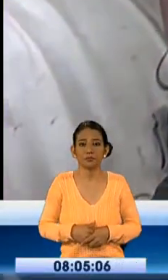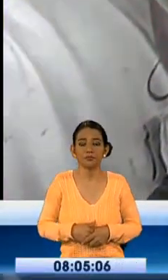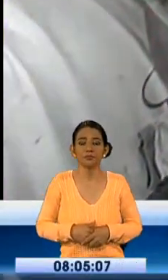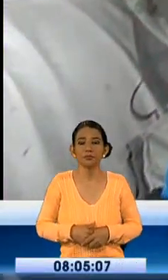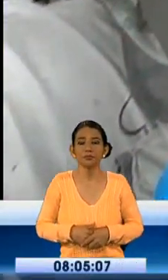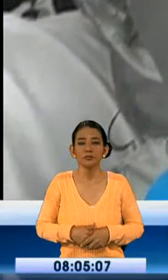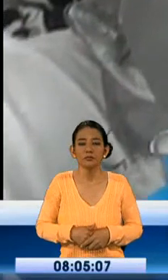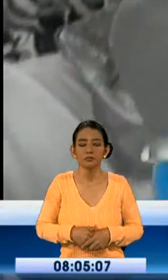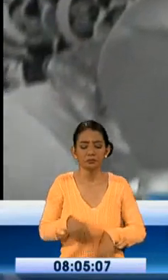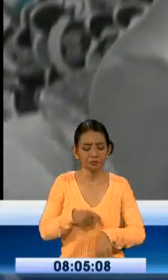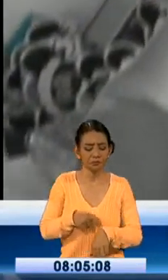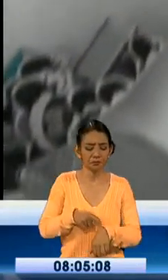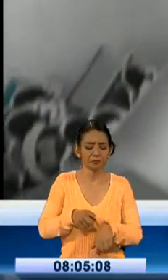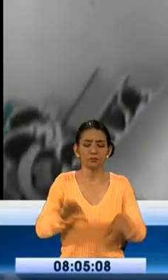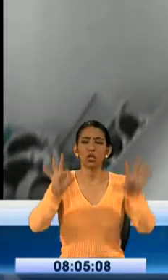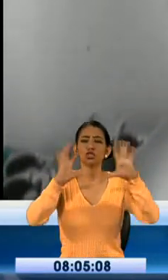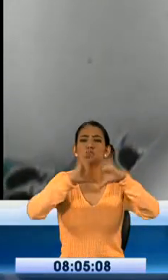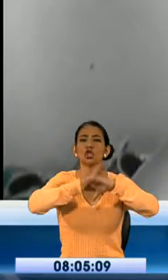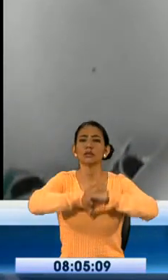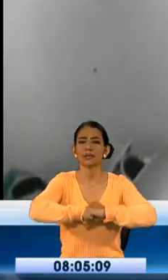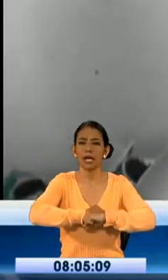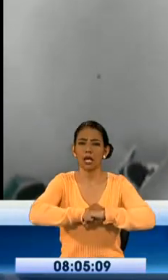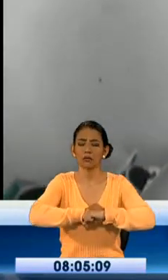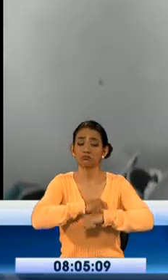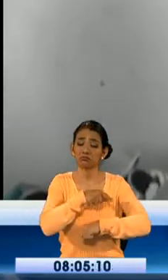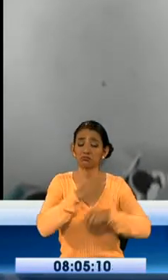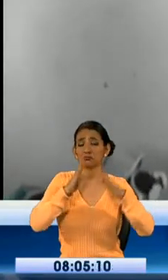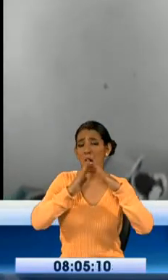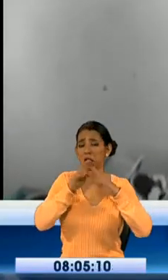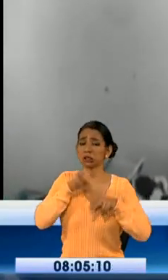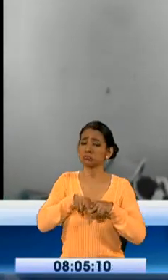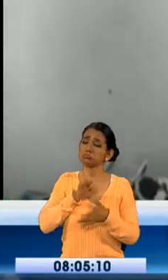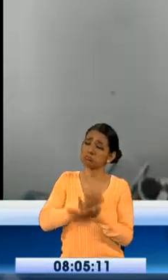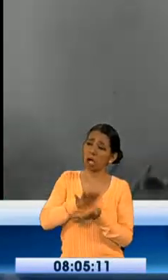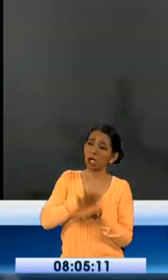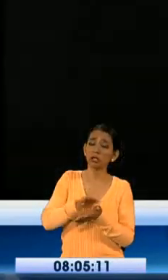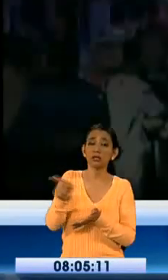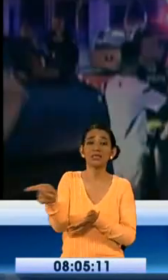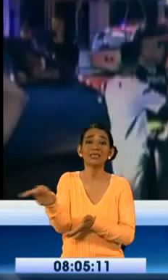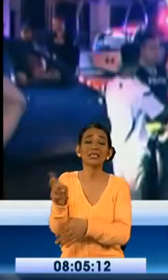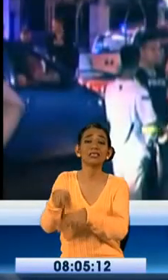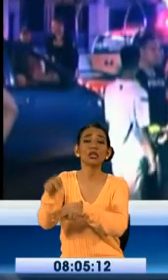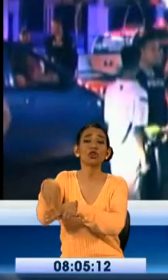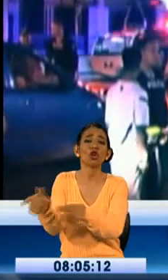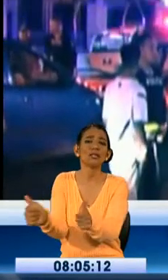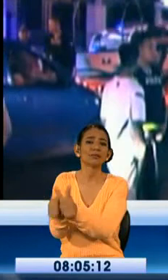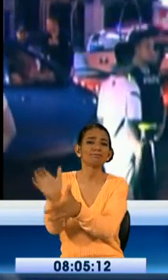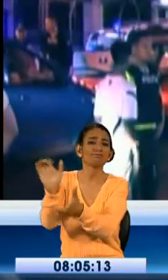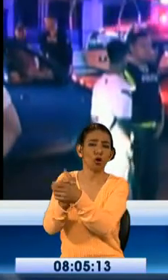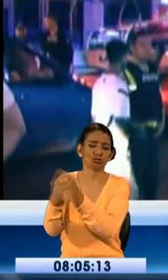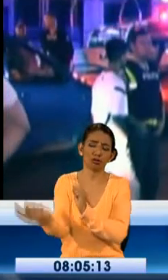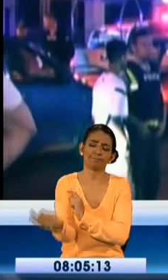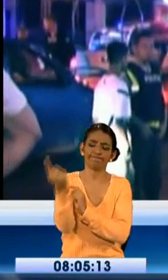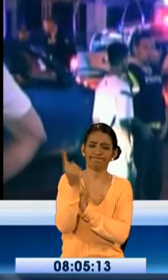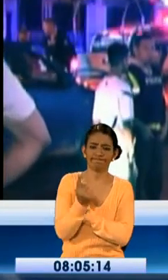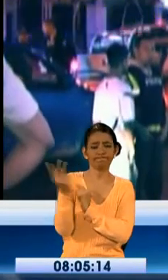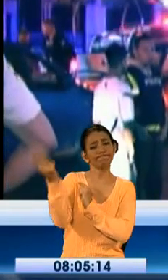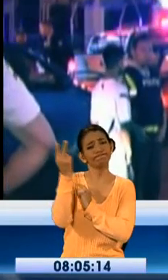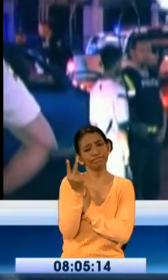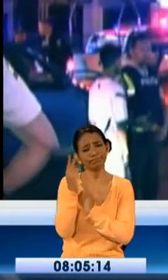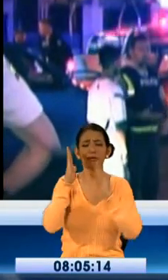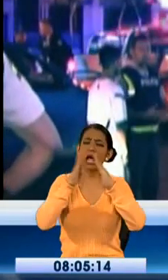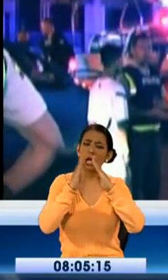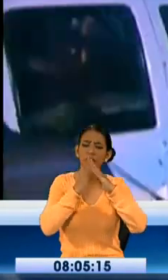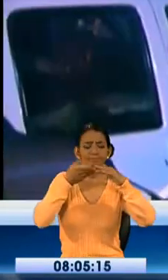Alrededor de las 8 de la noche recibió la visita por parte de su nieto junto a su joven esposa. En medio de las